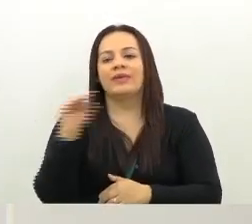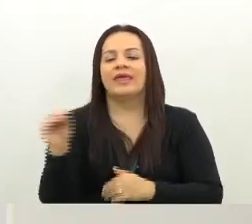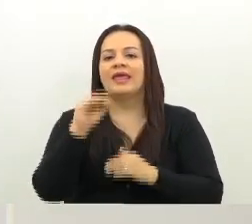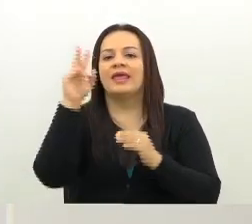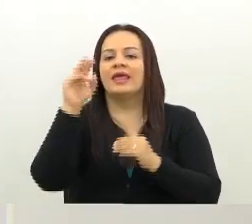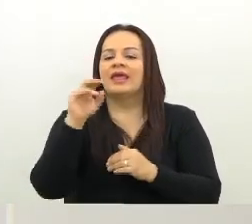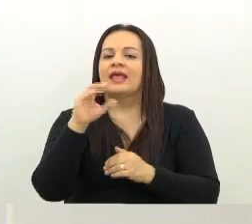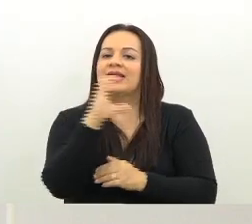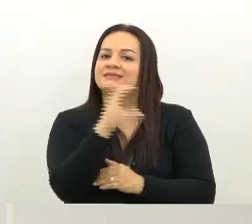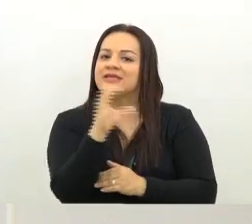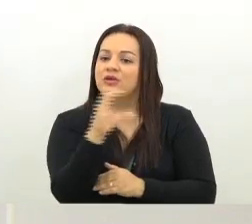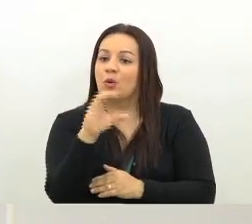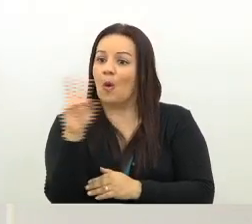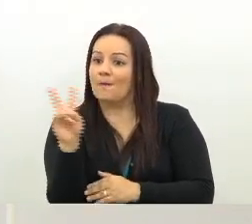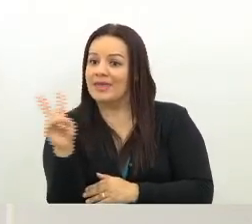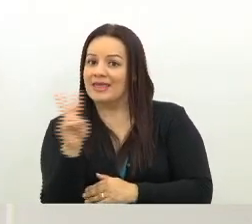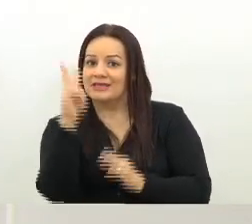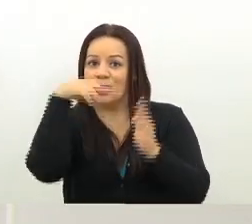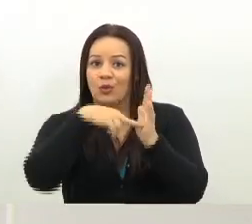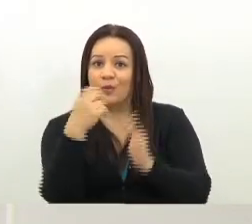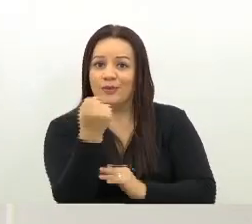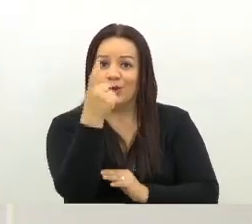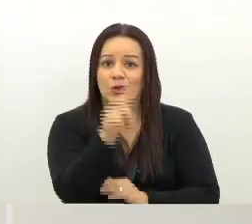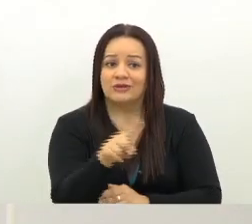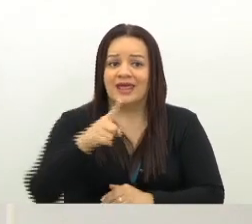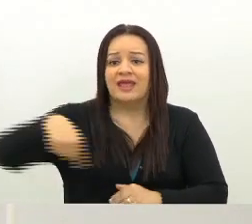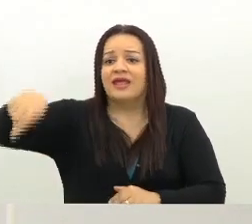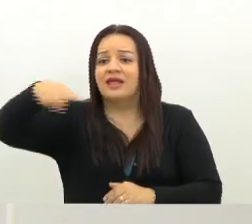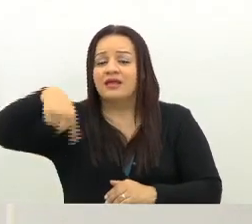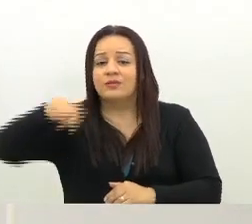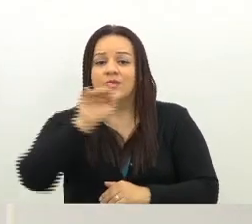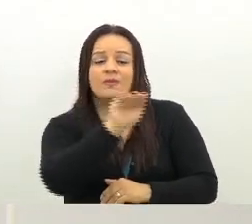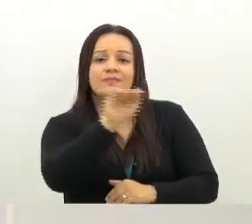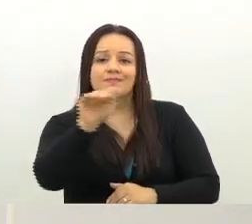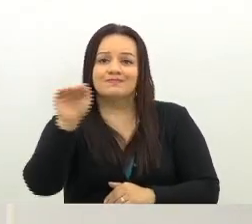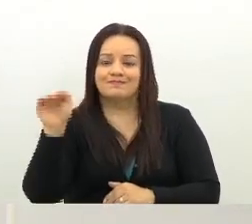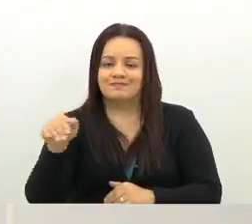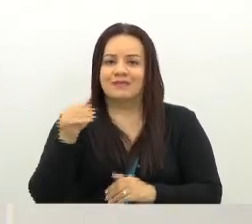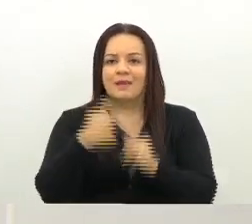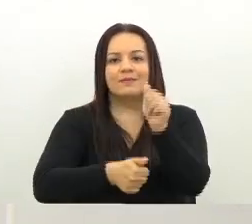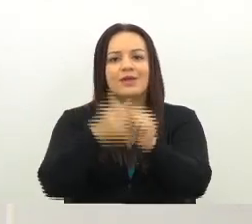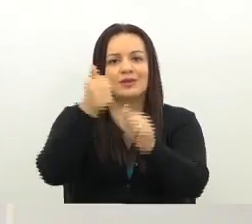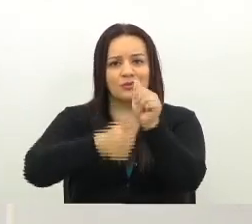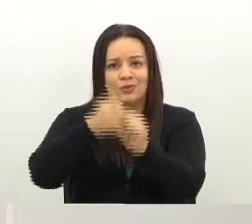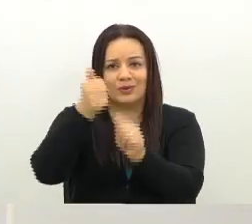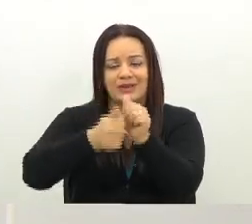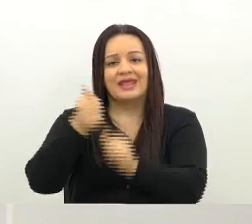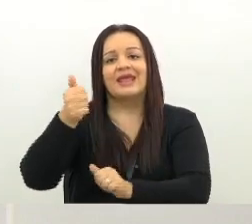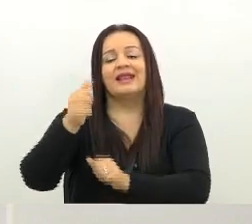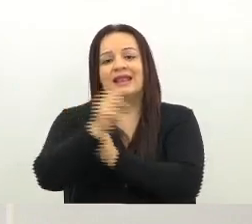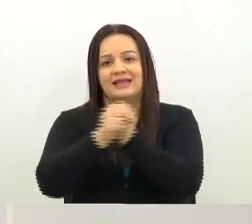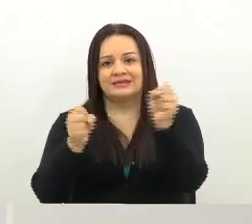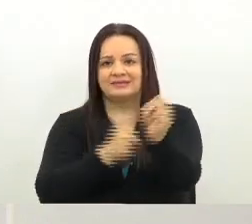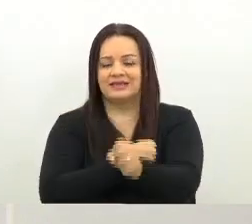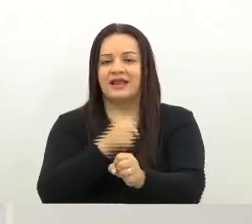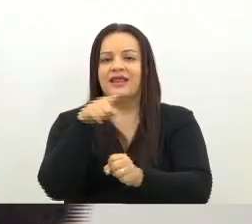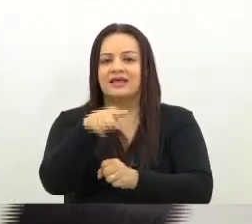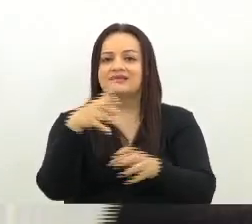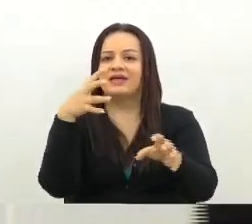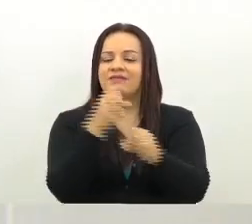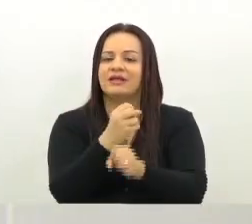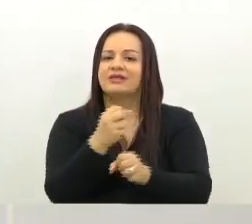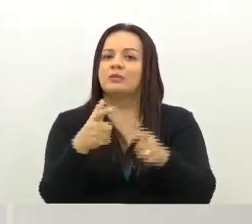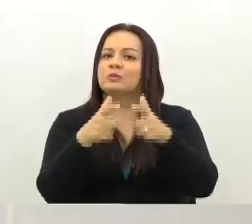ellos advertían que la mayoría de la Sala, ese Senado, estaba metiendo la pata, estaba cometiendo un gran